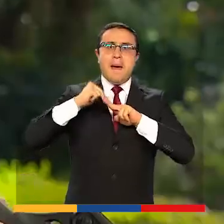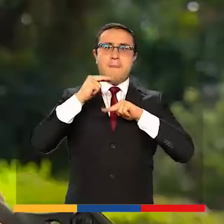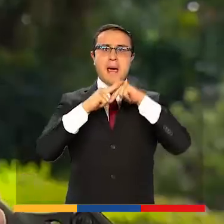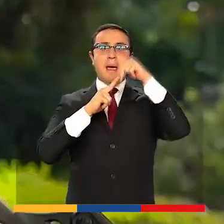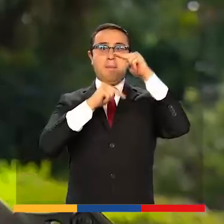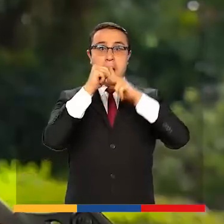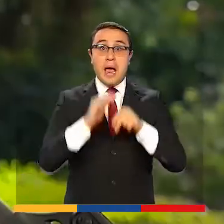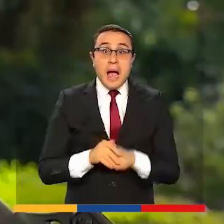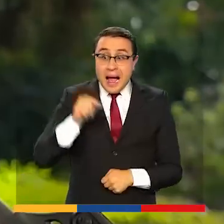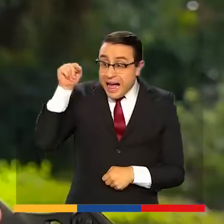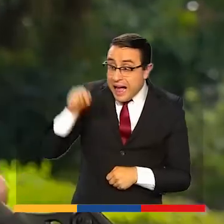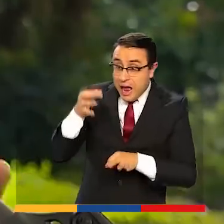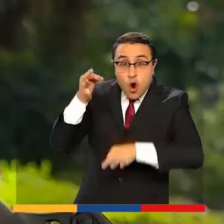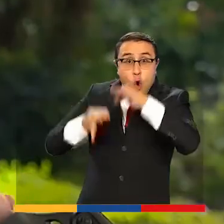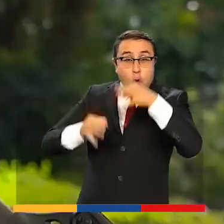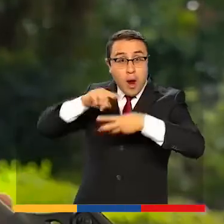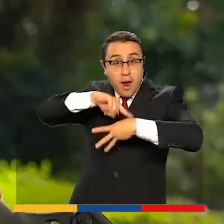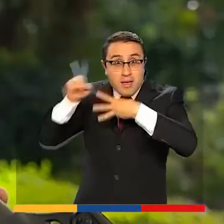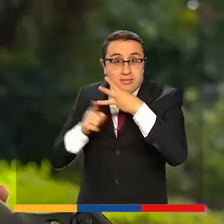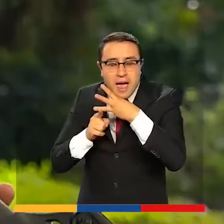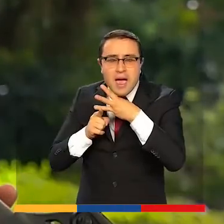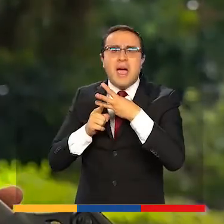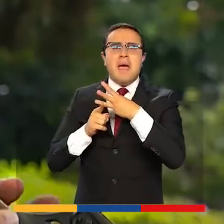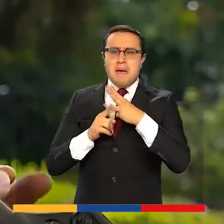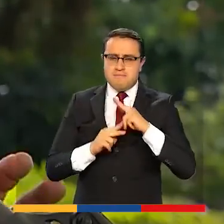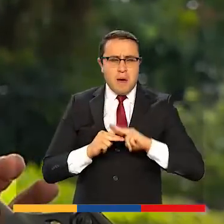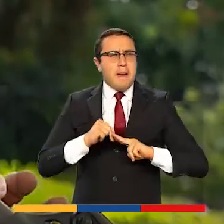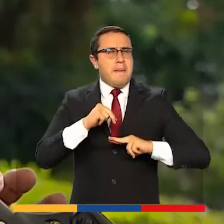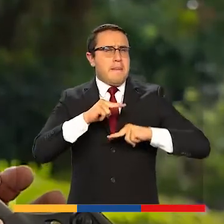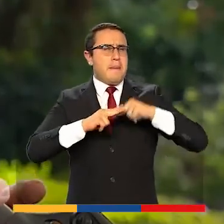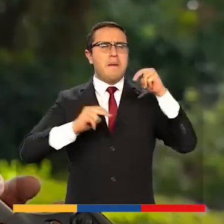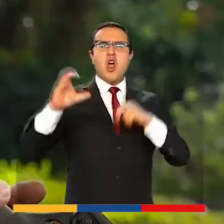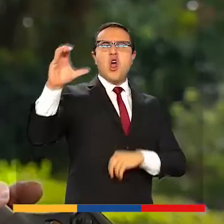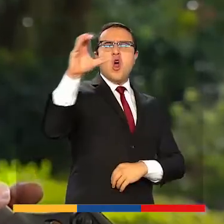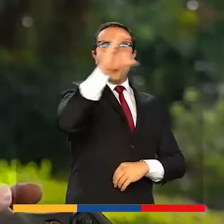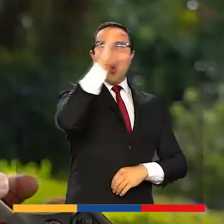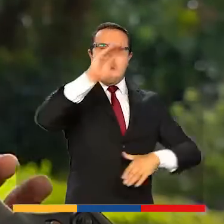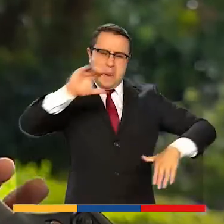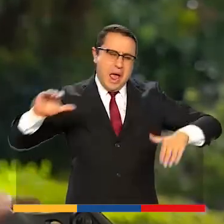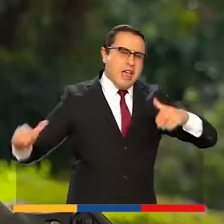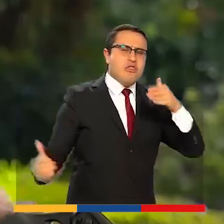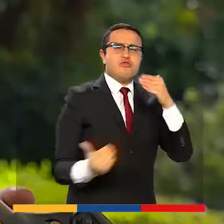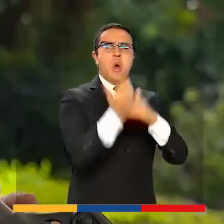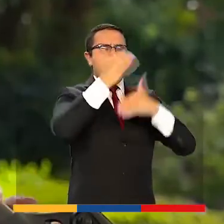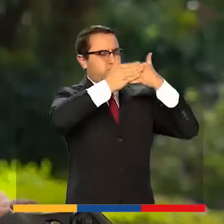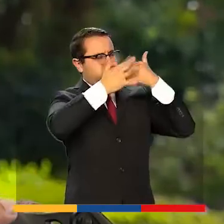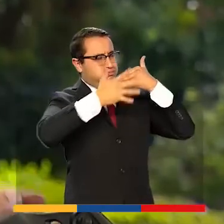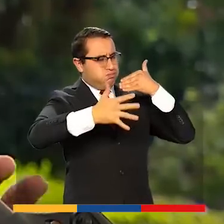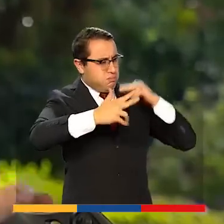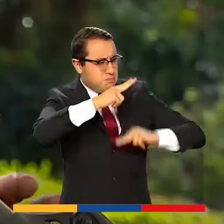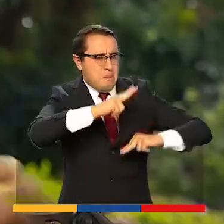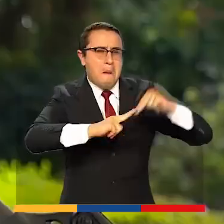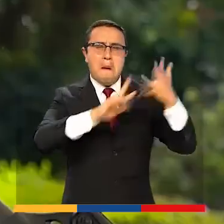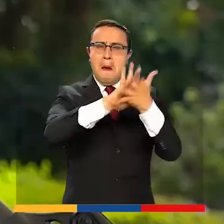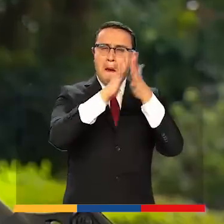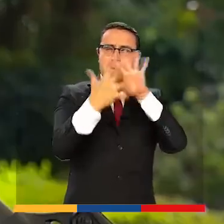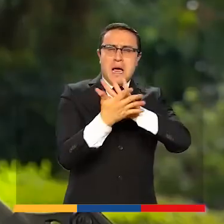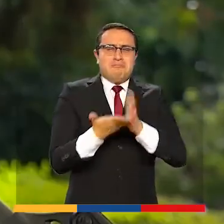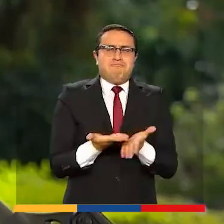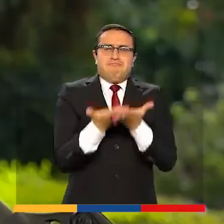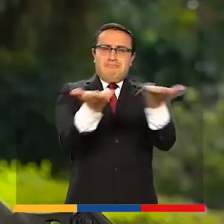de justicia construiremos un nuevo país en paz y para